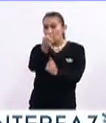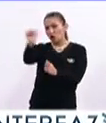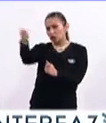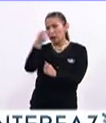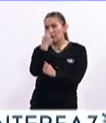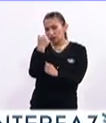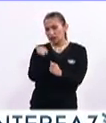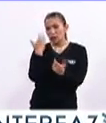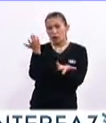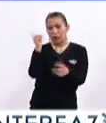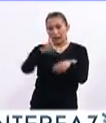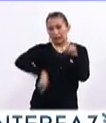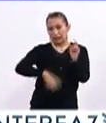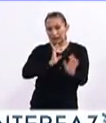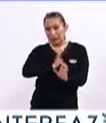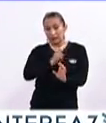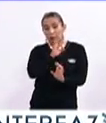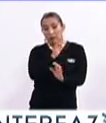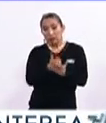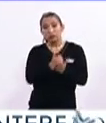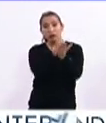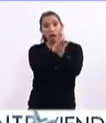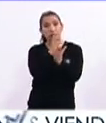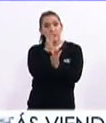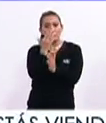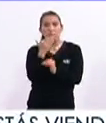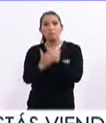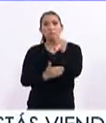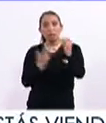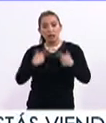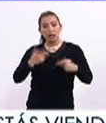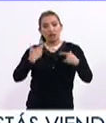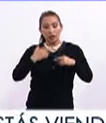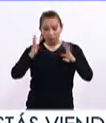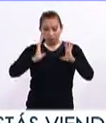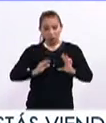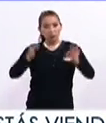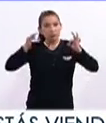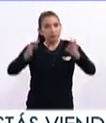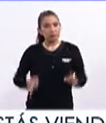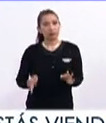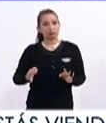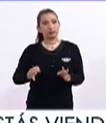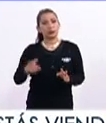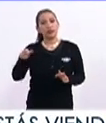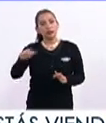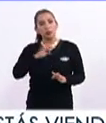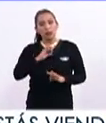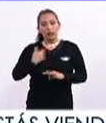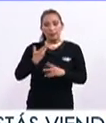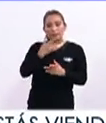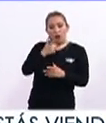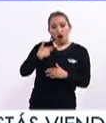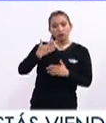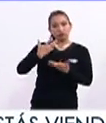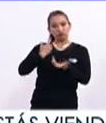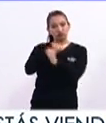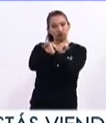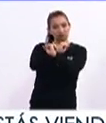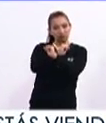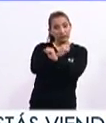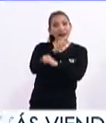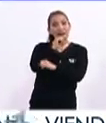otro medicamento contra el cáncer, podría mejorar los resultados, porque el paciente estaría en mejores condiciones generales y podría mejorar su sistema